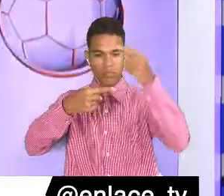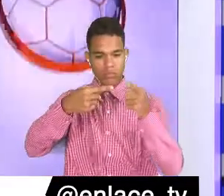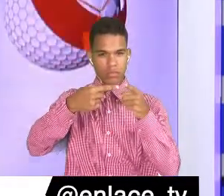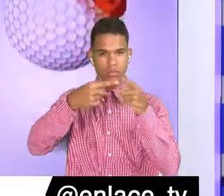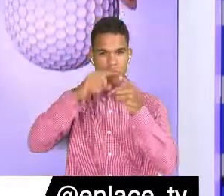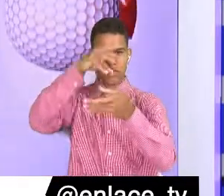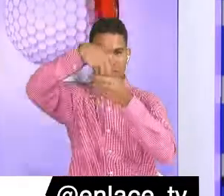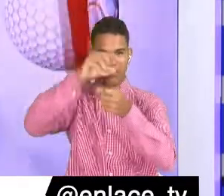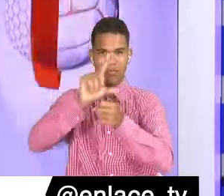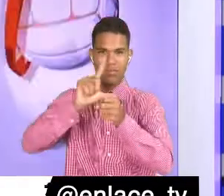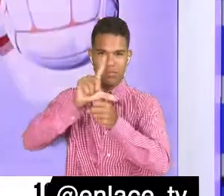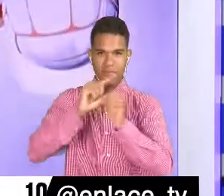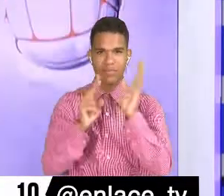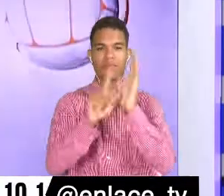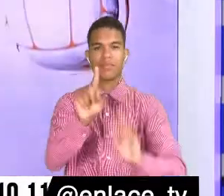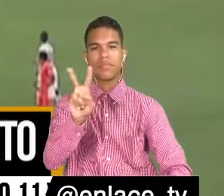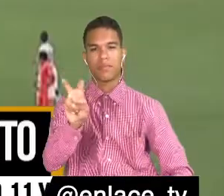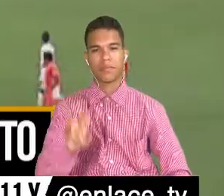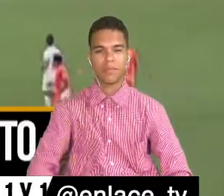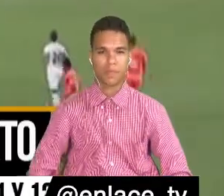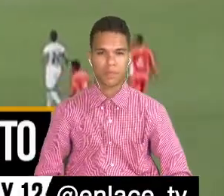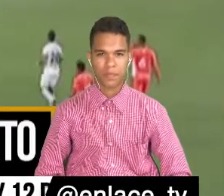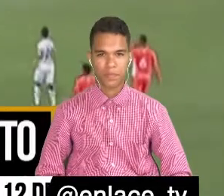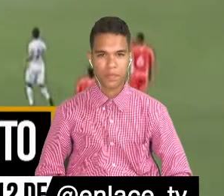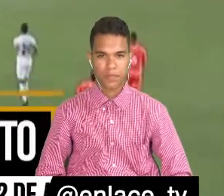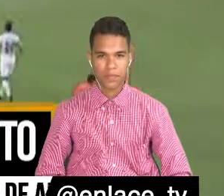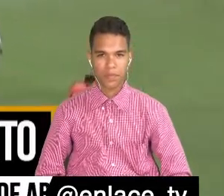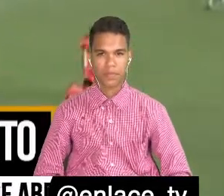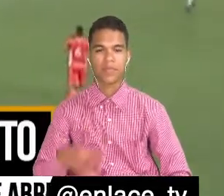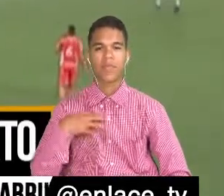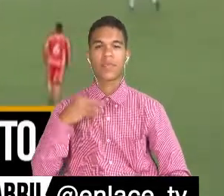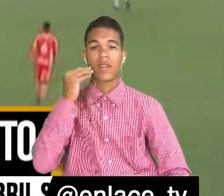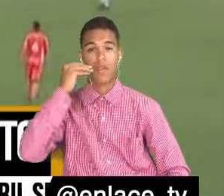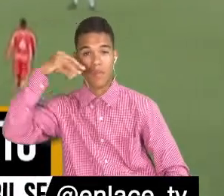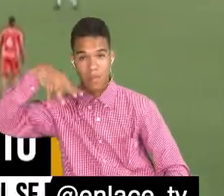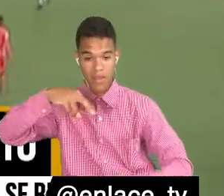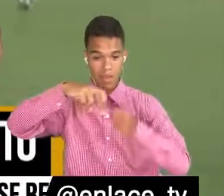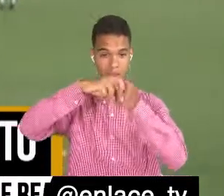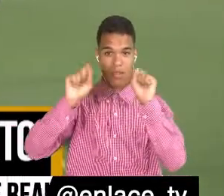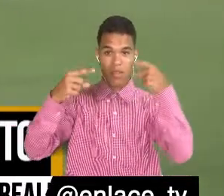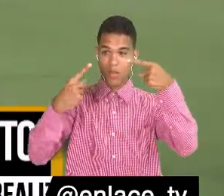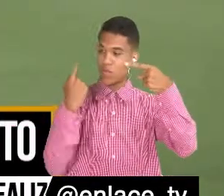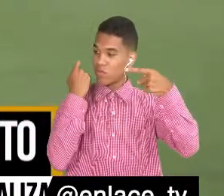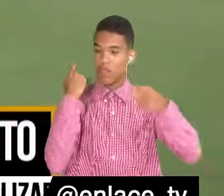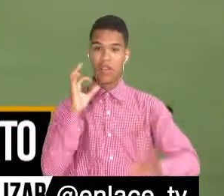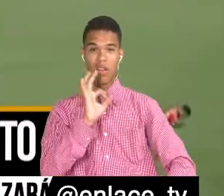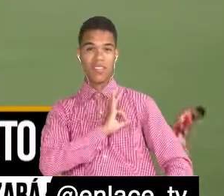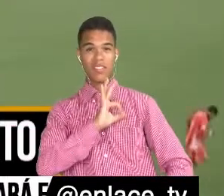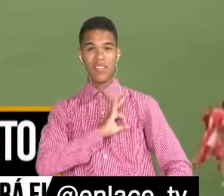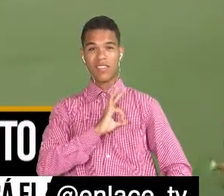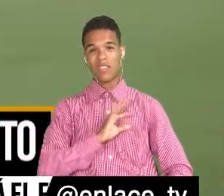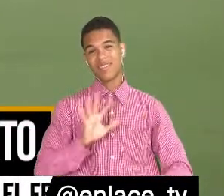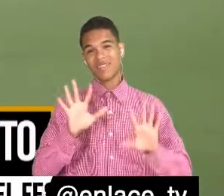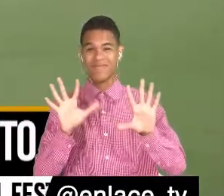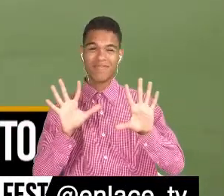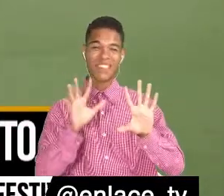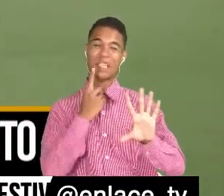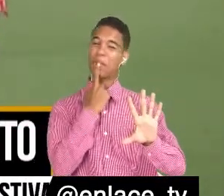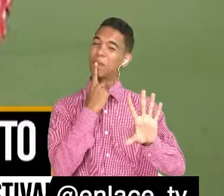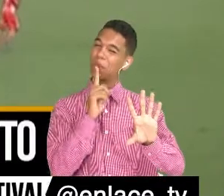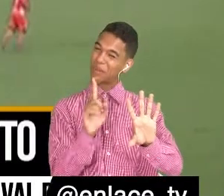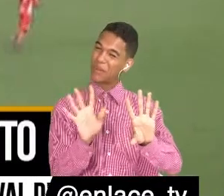Águila 1-2017. Envigado y Alianza Petrolera jugaron el sábado un partido calificado como lánguido en el Polideportivo